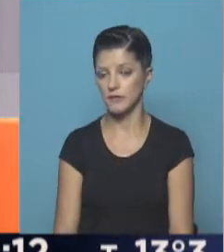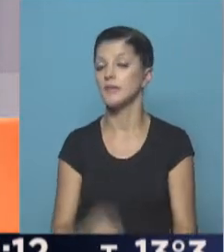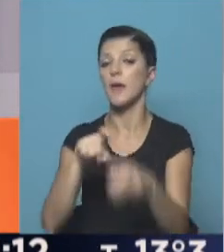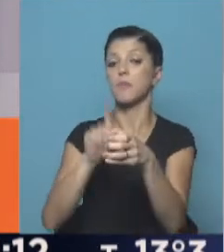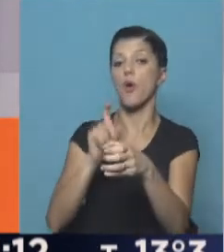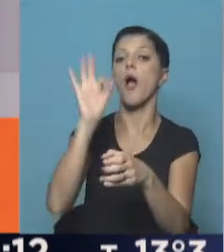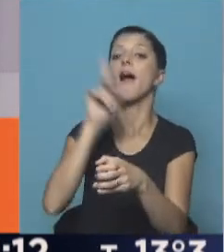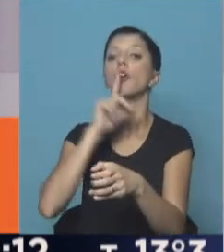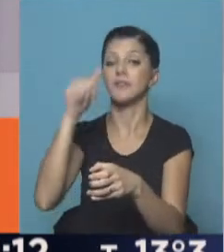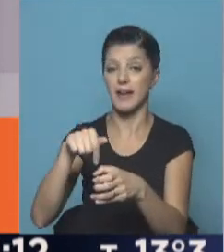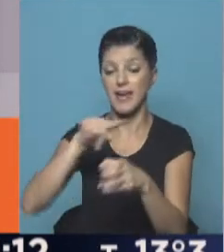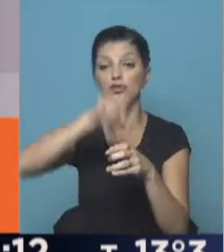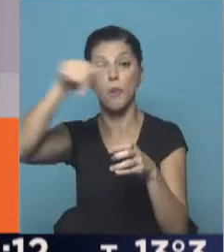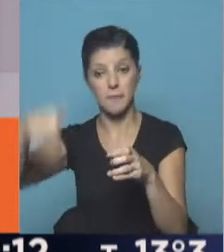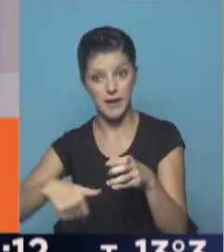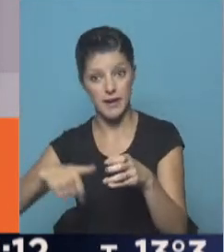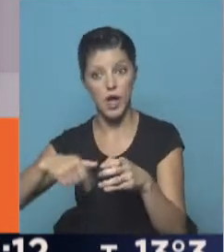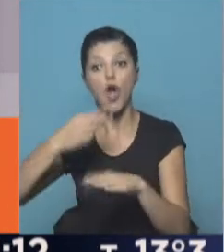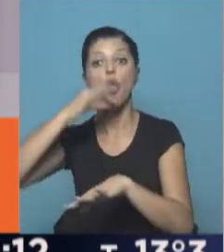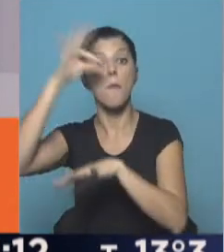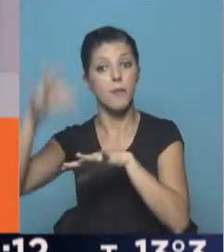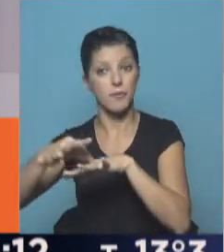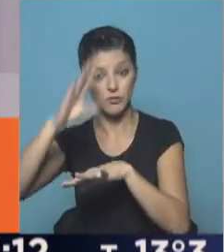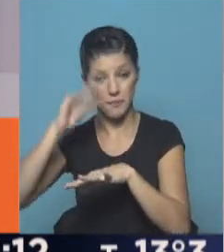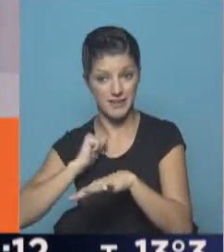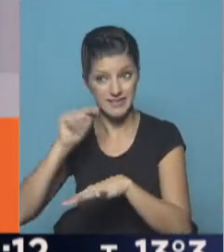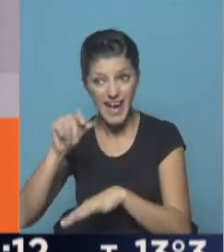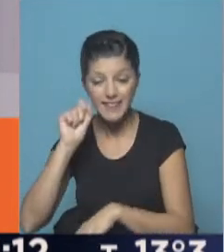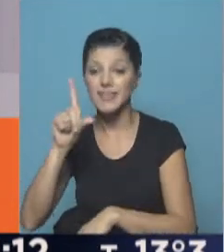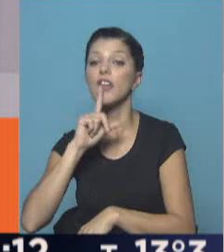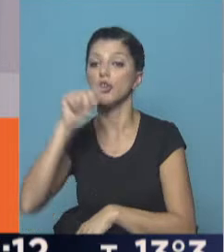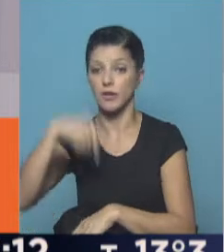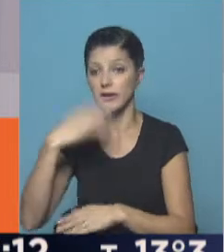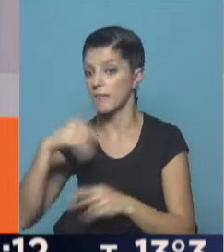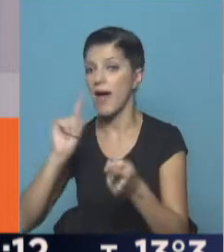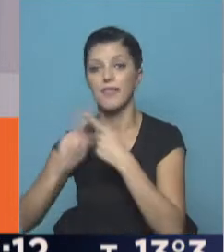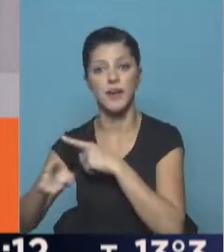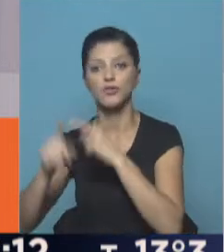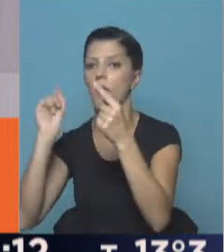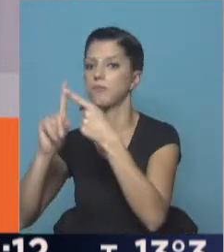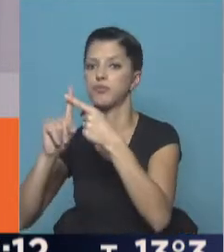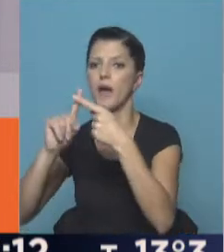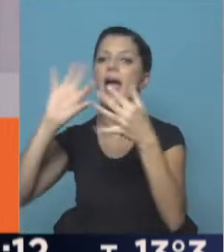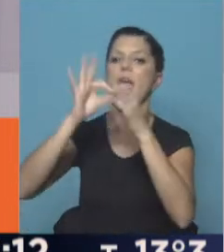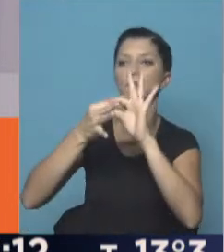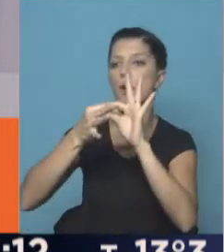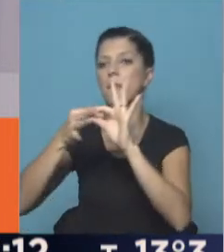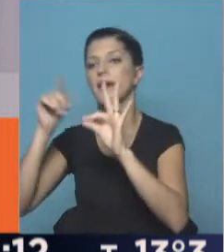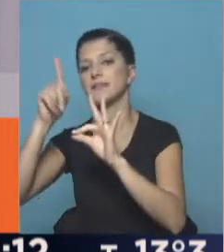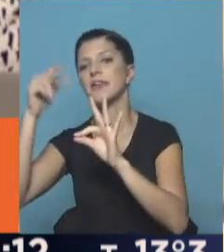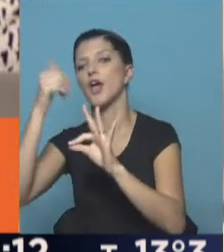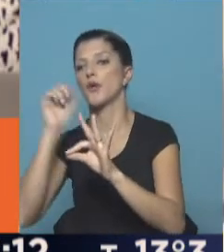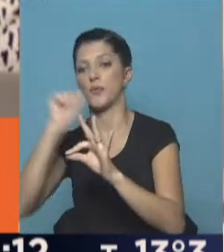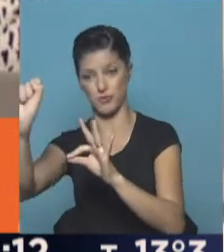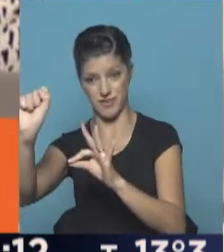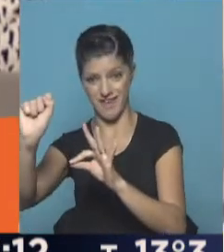eso implica unos compromisos militares para la OTAN que van a repercutir directamente en la relación Europa-Rusia. Y eso va a